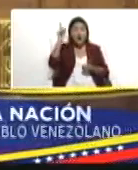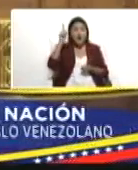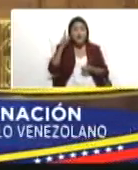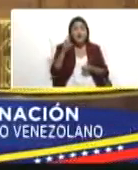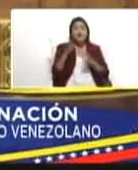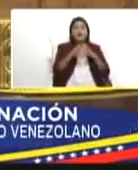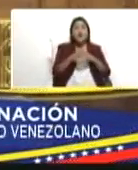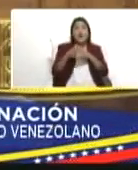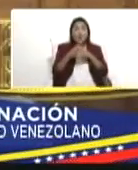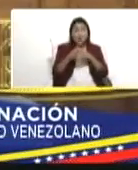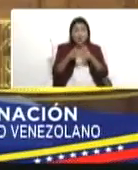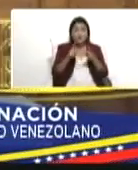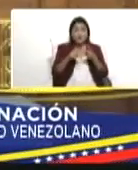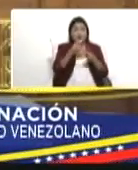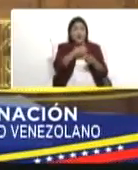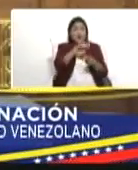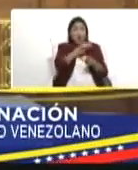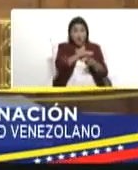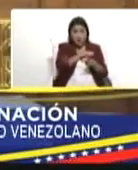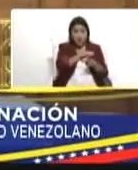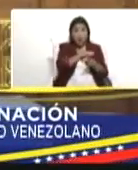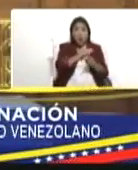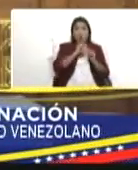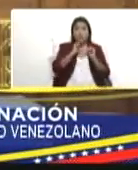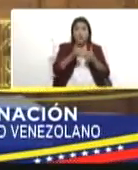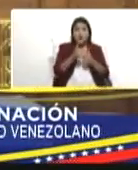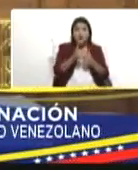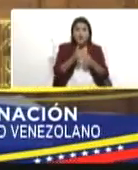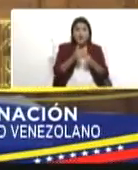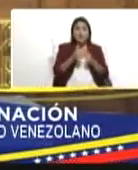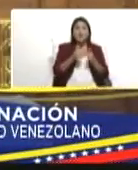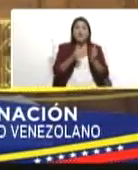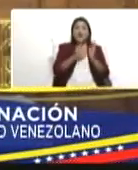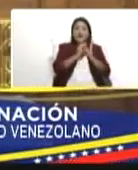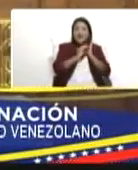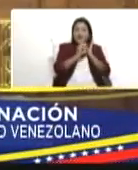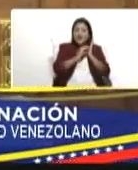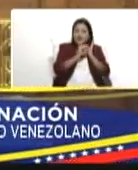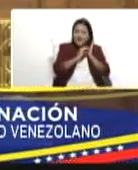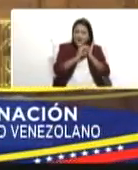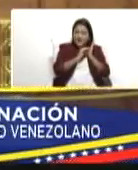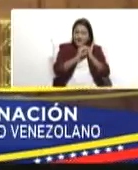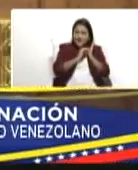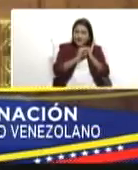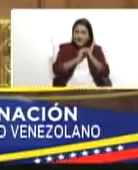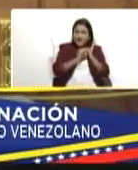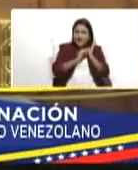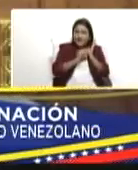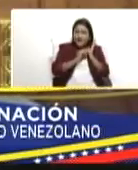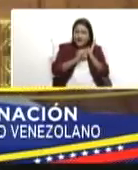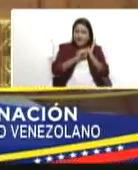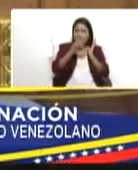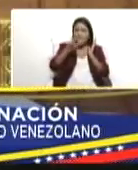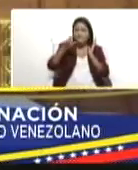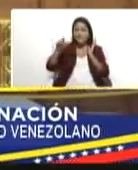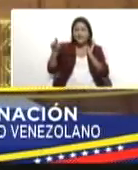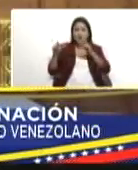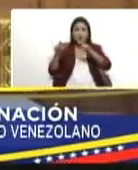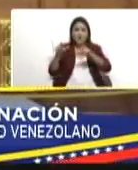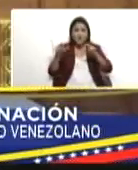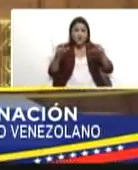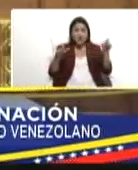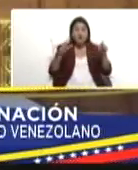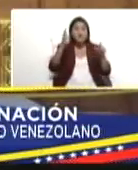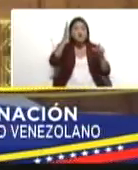y desde España comienza a sacar mensajitos una gente conspiradora ahí que se lo sabe toda